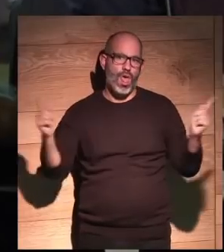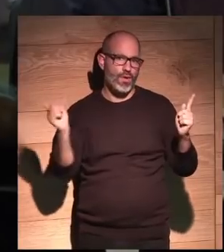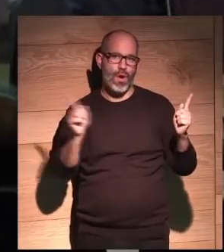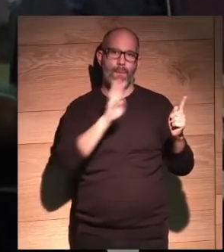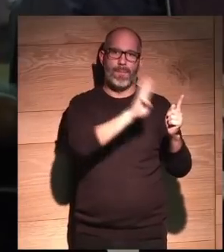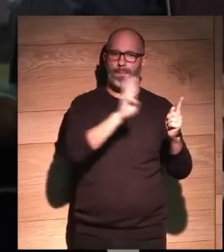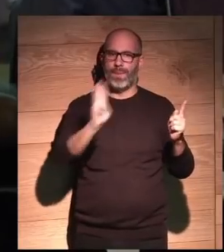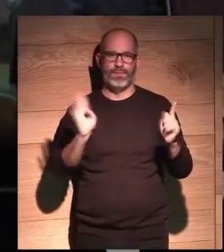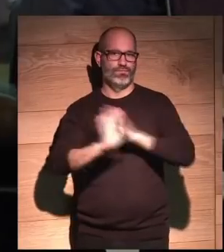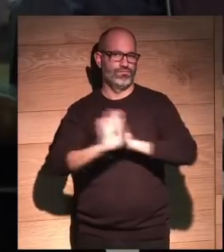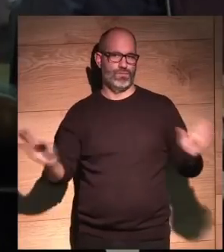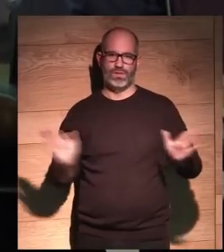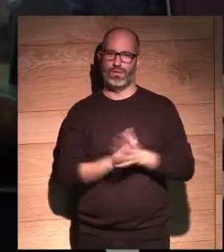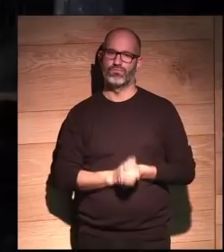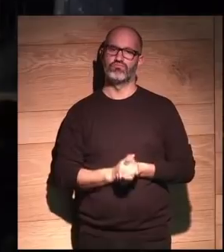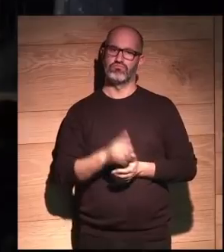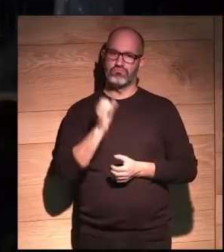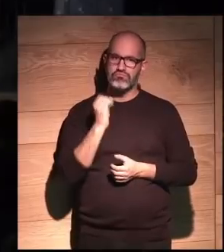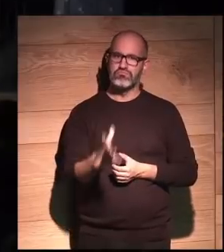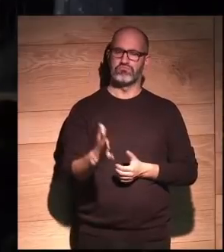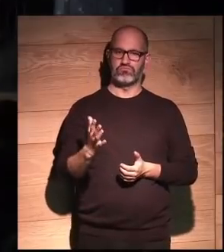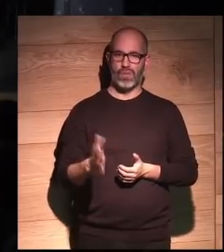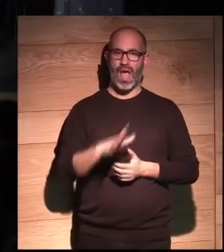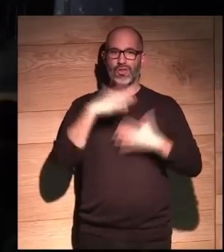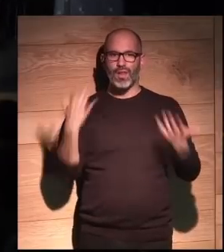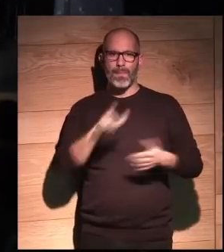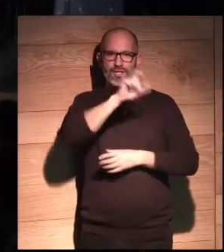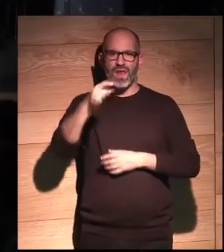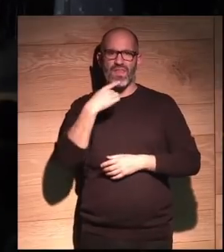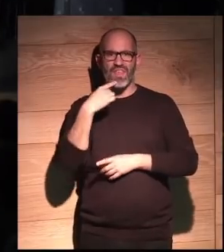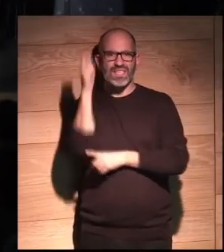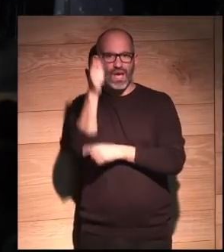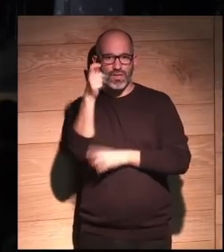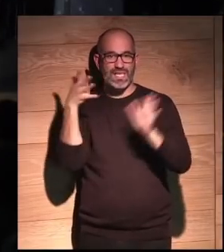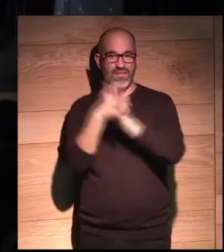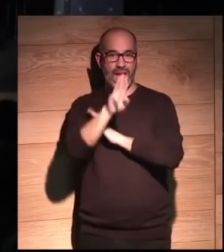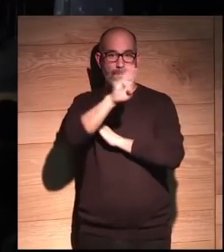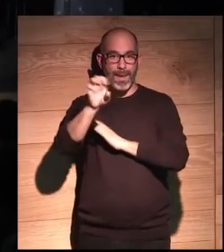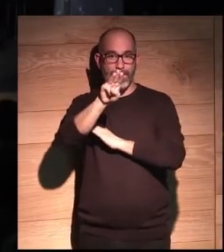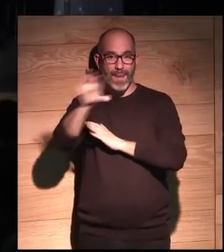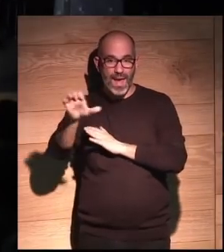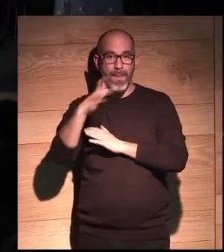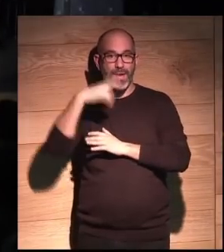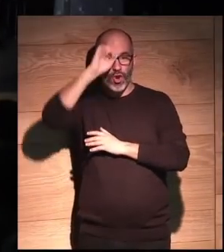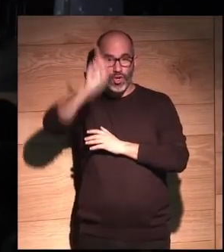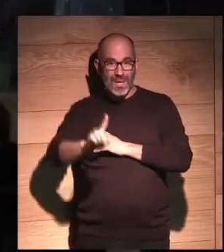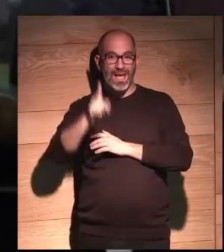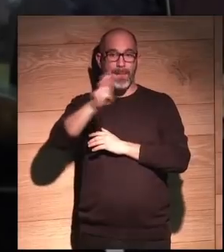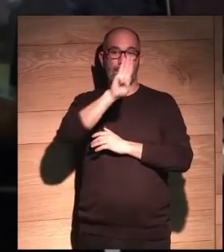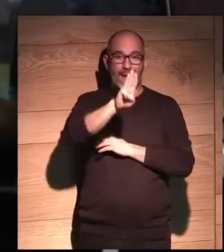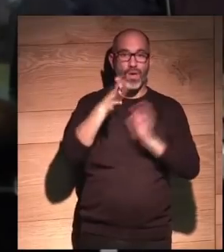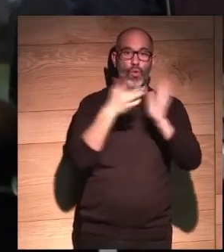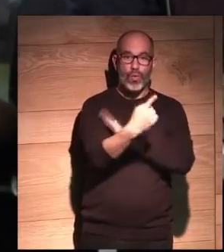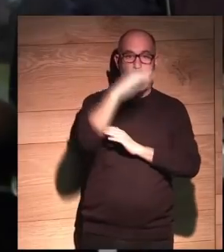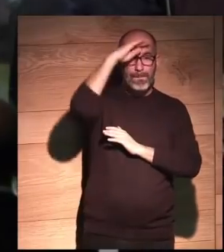una P y putativos ponían una P. Qué bueno. O sea, que la gente decía San José Pepe Y claro, ahí se quedó. Pero no sabían que esa P, una era de pater